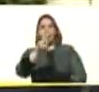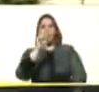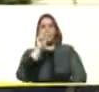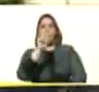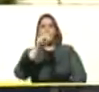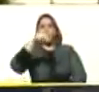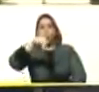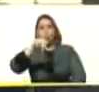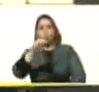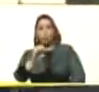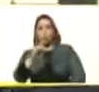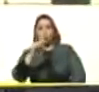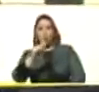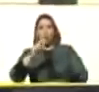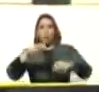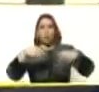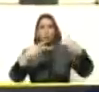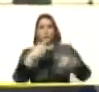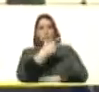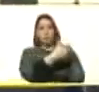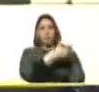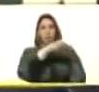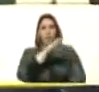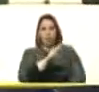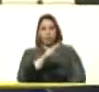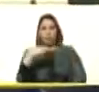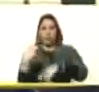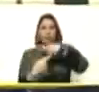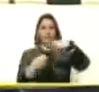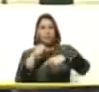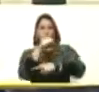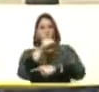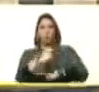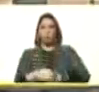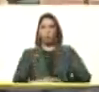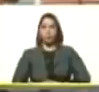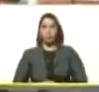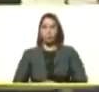3R.net, las nuevas 3R de la revolución.